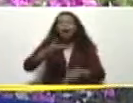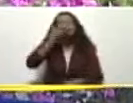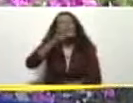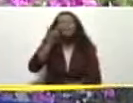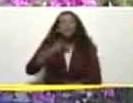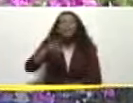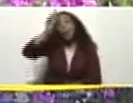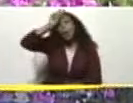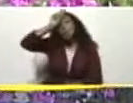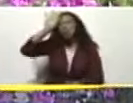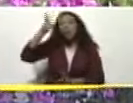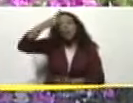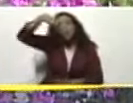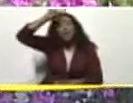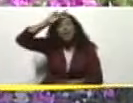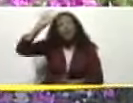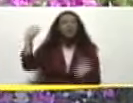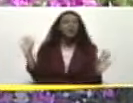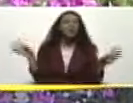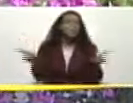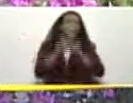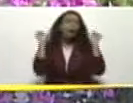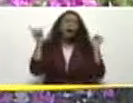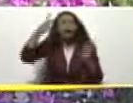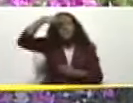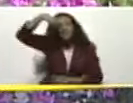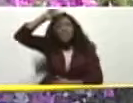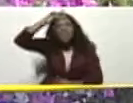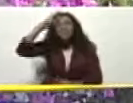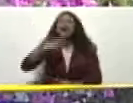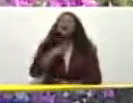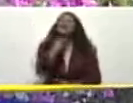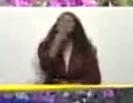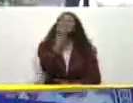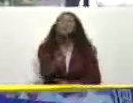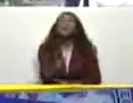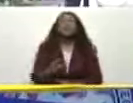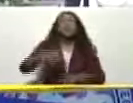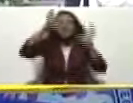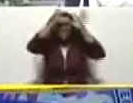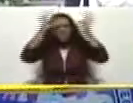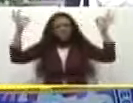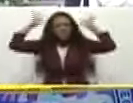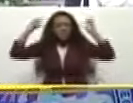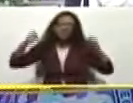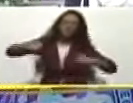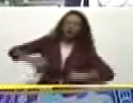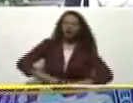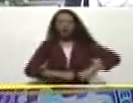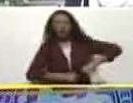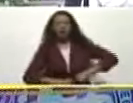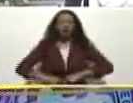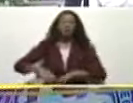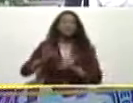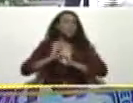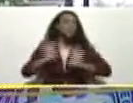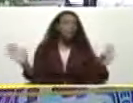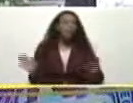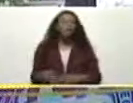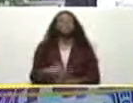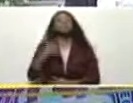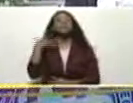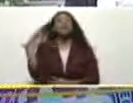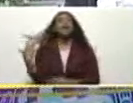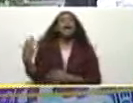¿verdad? Sí, se le pegó el acento de charro y hablábamos